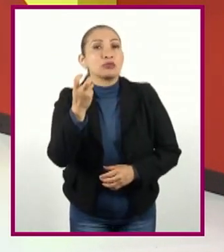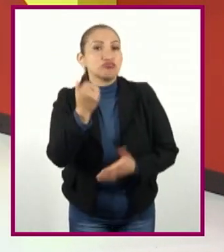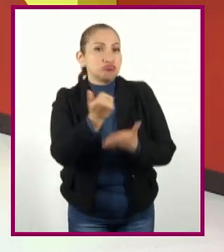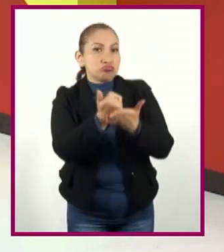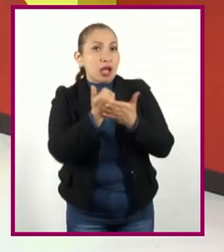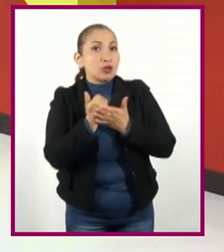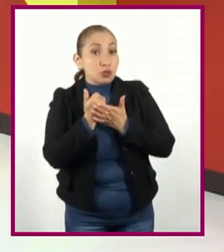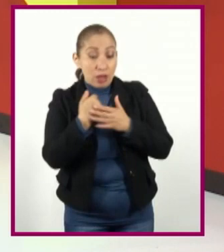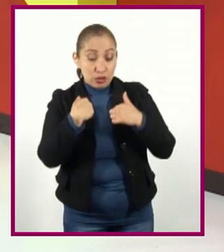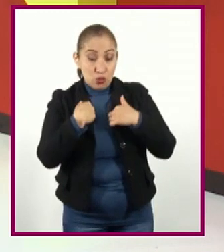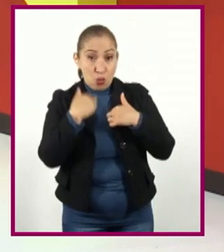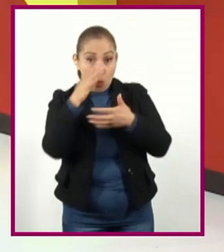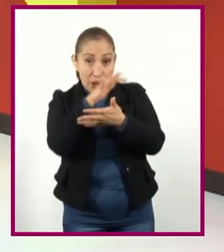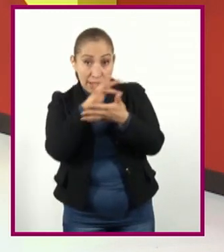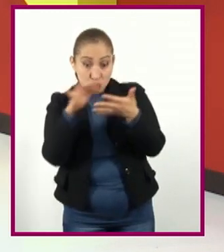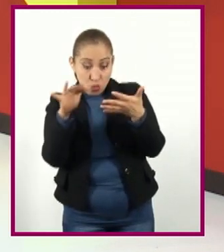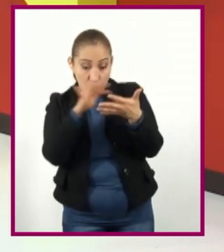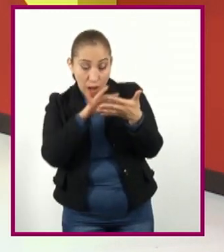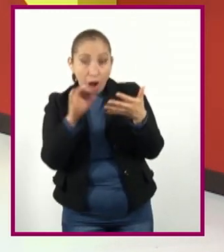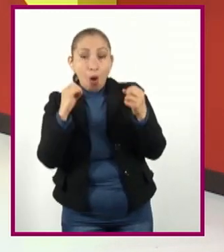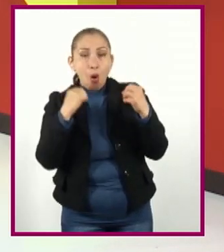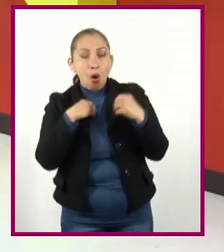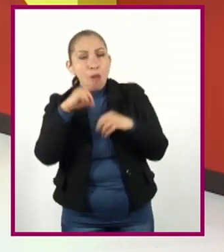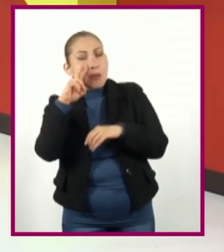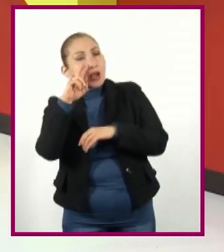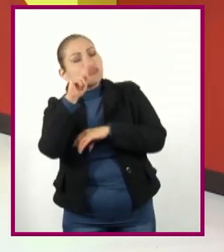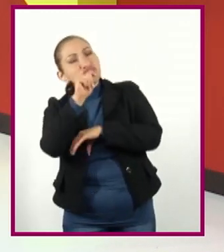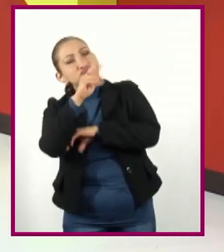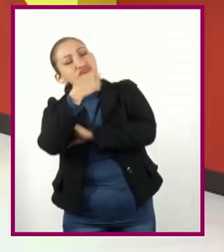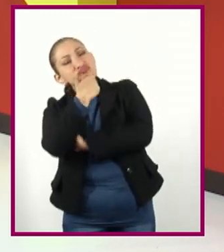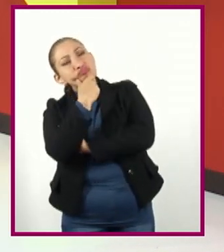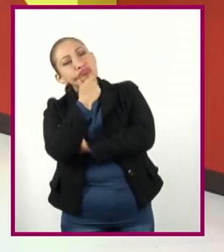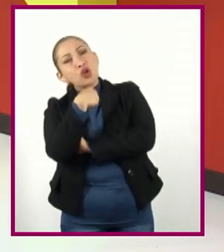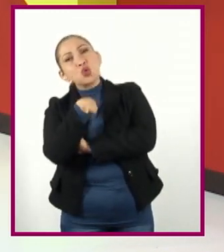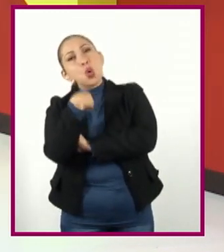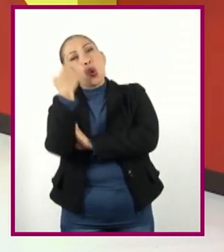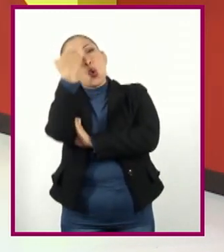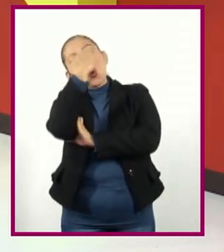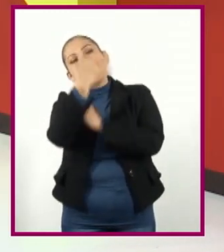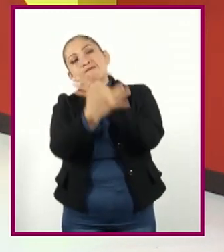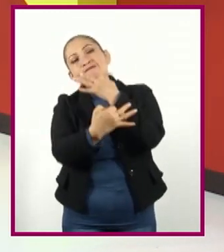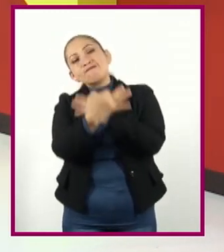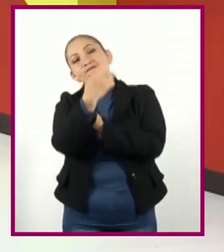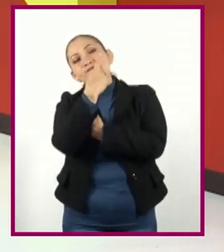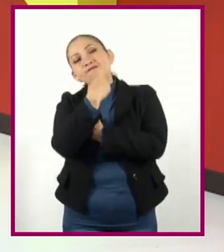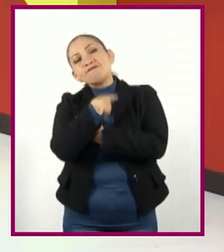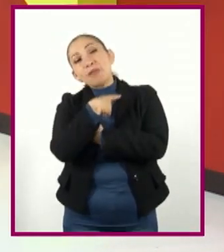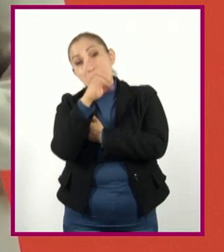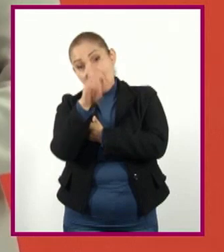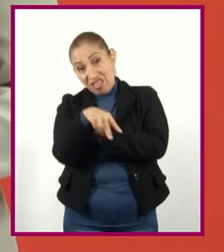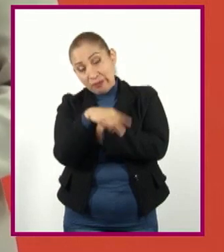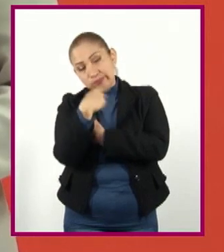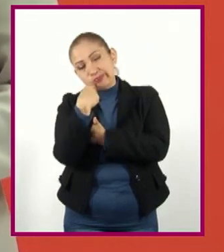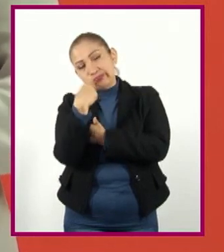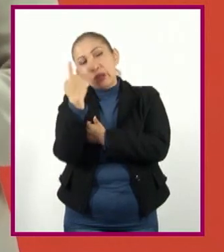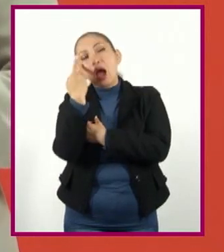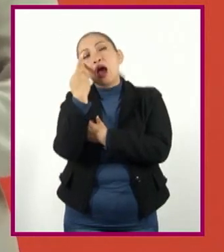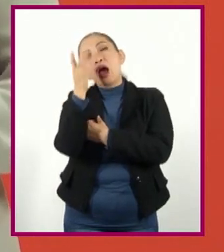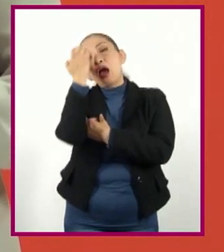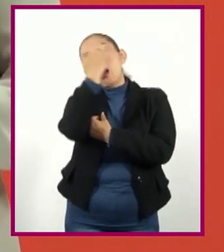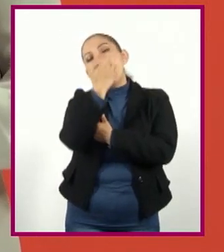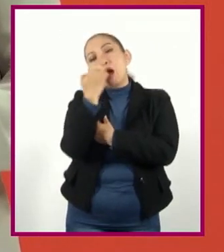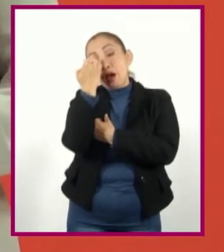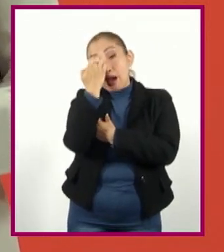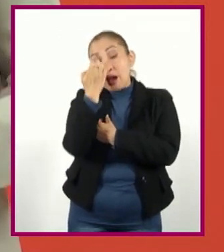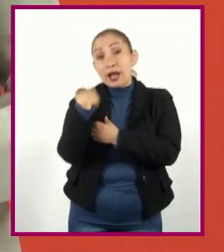permite como lectores o audiencia desarrollar una valoración crítica frente a la información. Además,